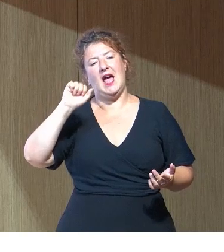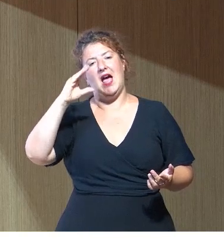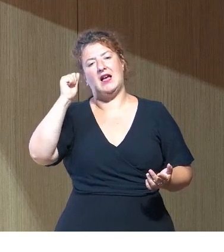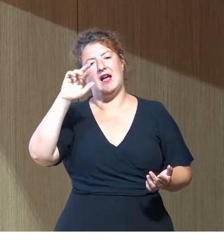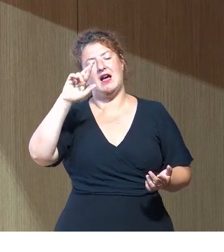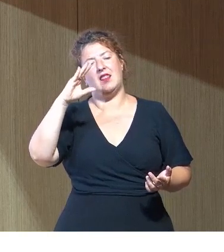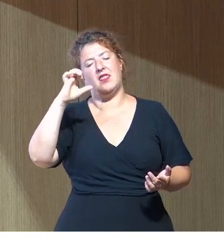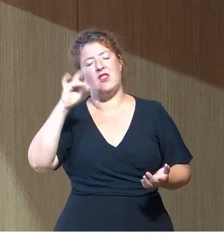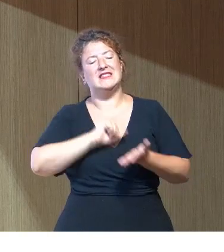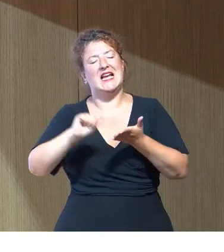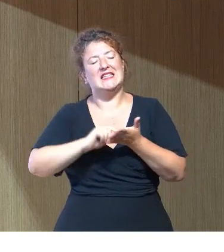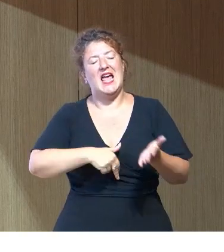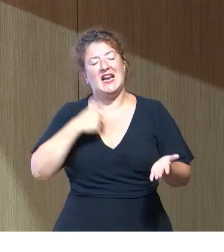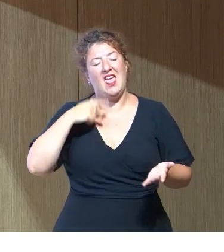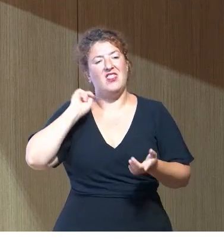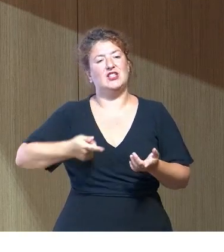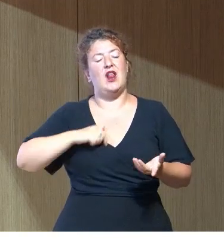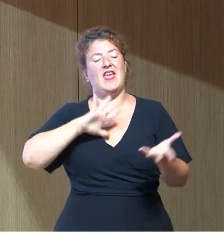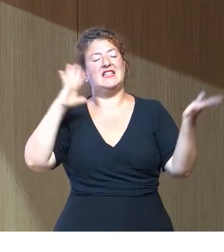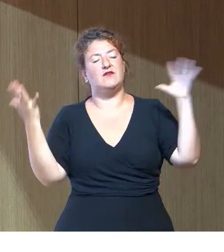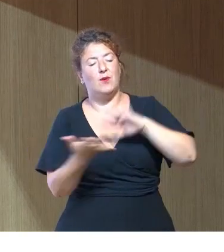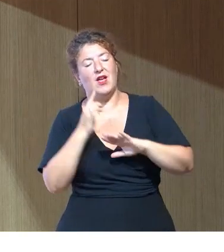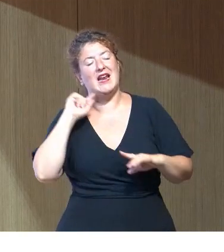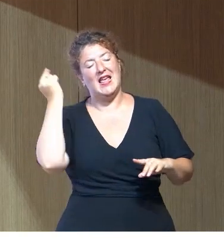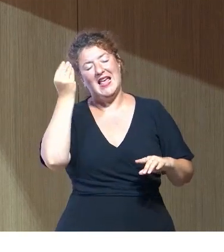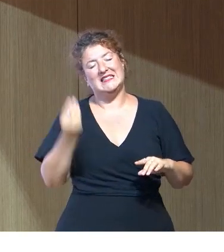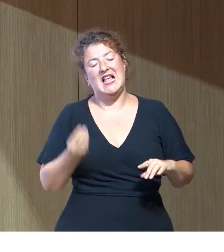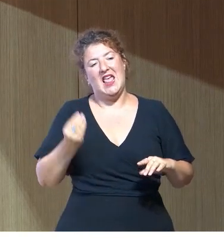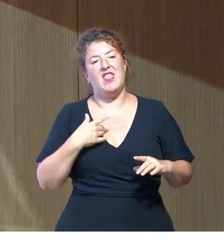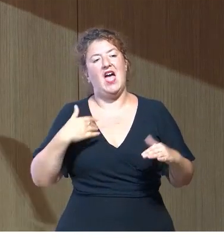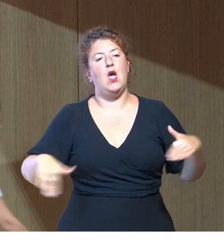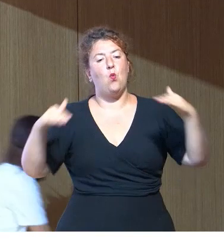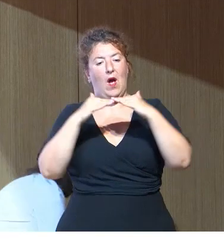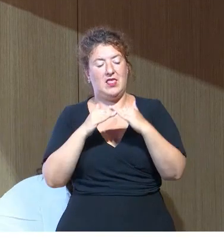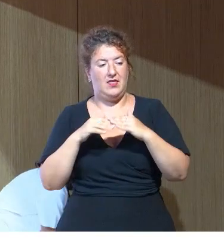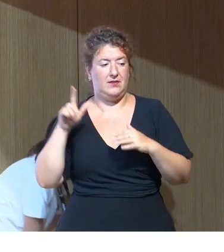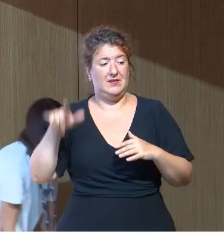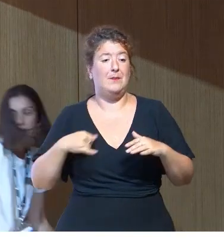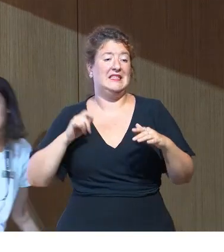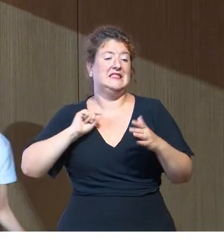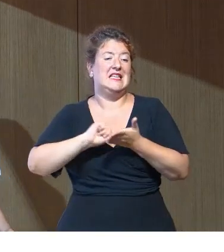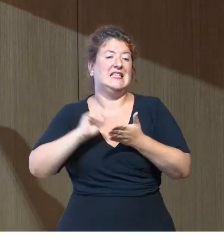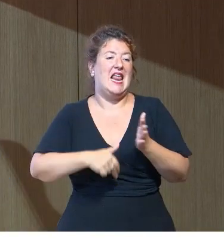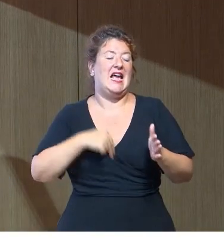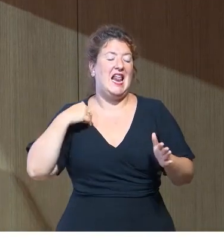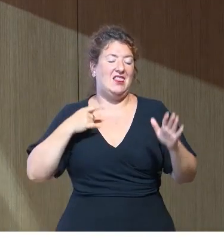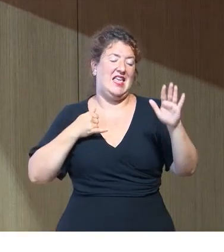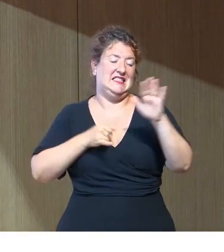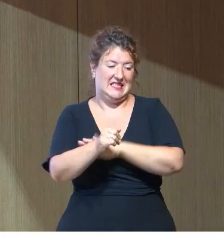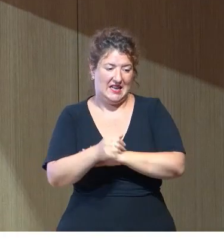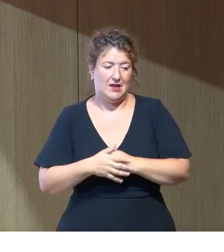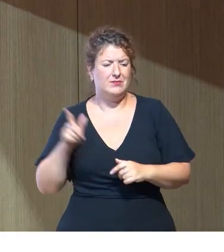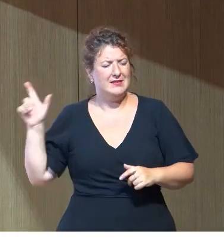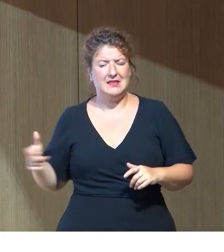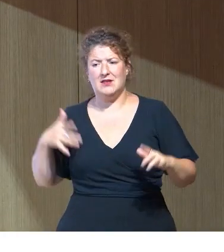general y directora de transformación excelencia e igualdad de fundación once y secretaria general de inserta empleo porque nos va a